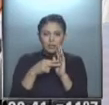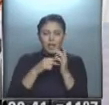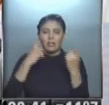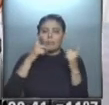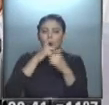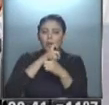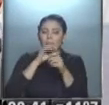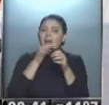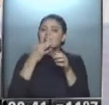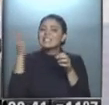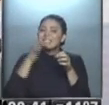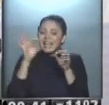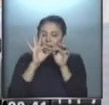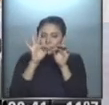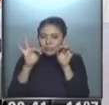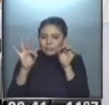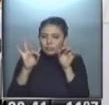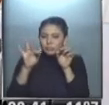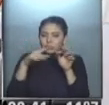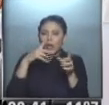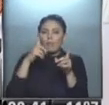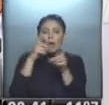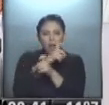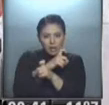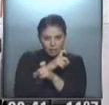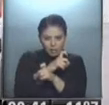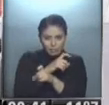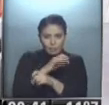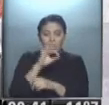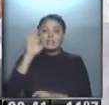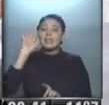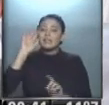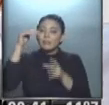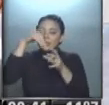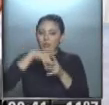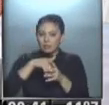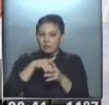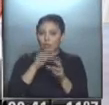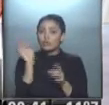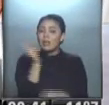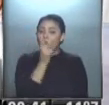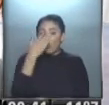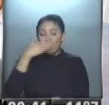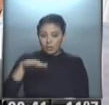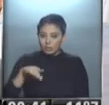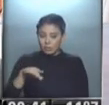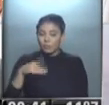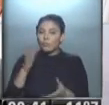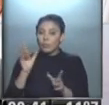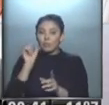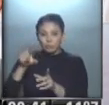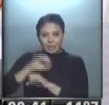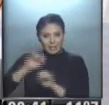irregularidades del calibre venoso o IRMA, que son anomalías microvasculares intrarretinales. Y estas dos pueden